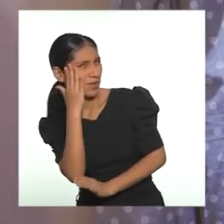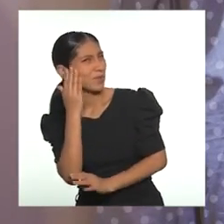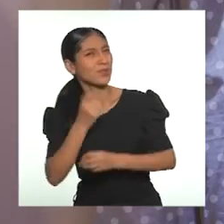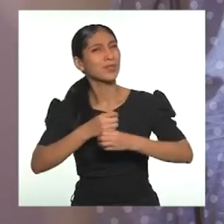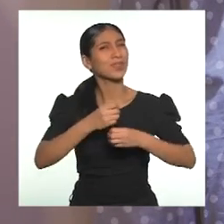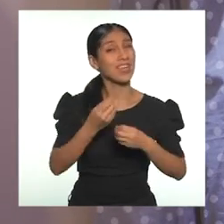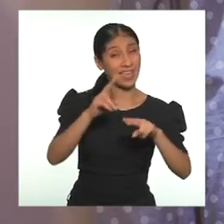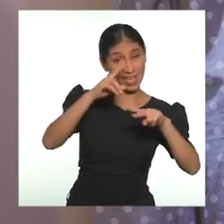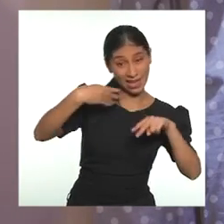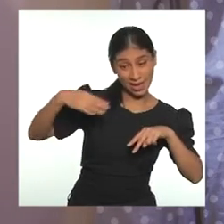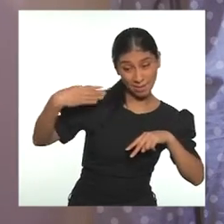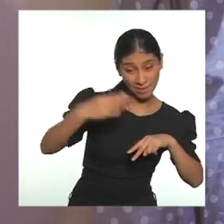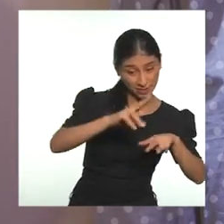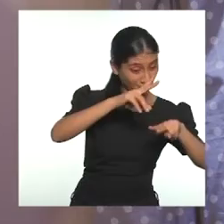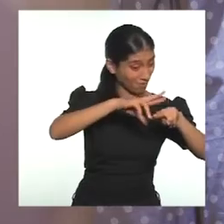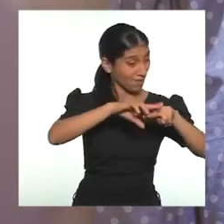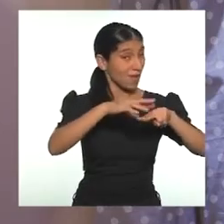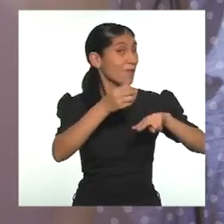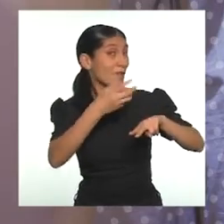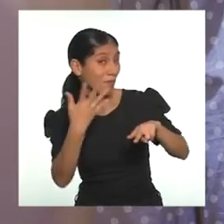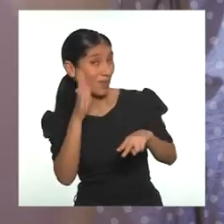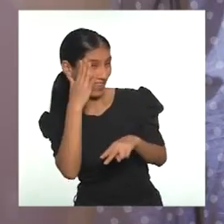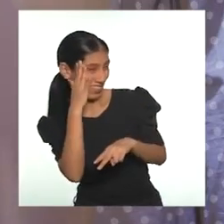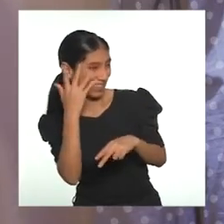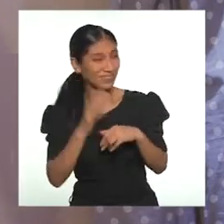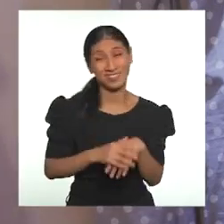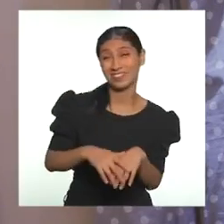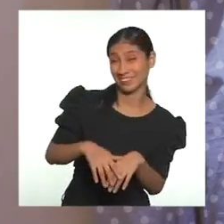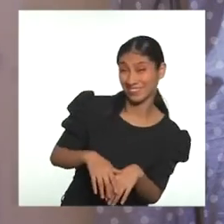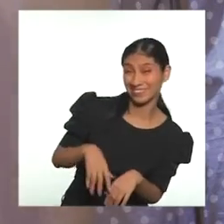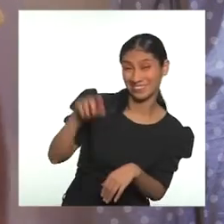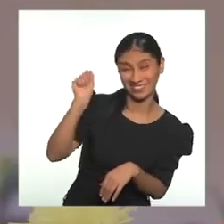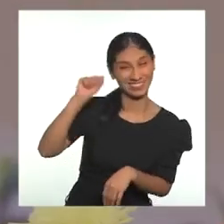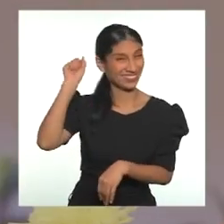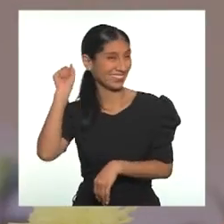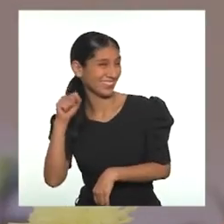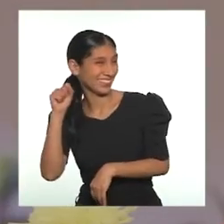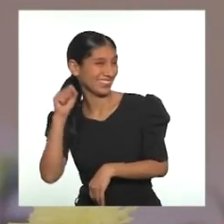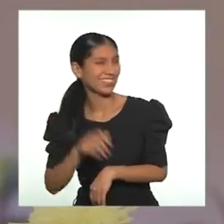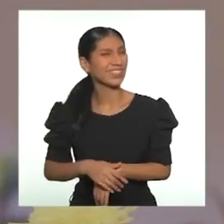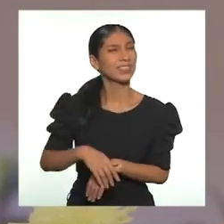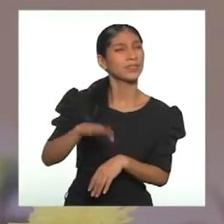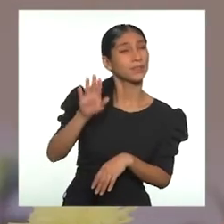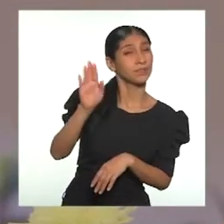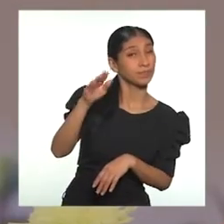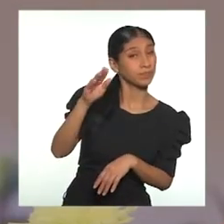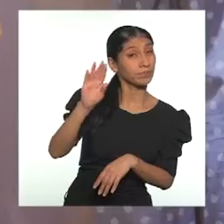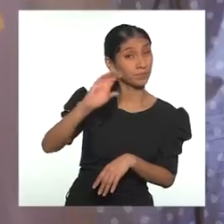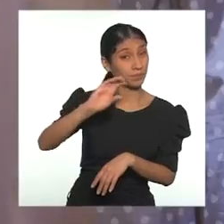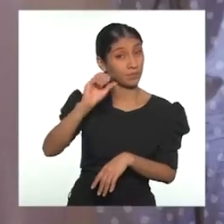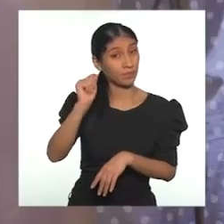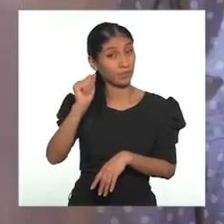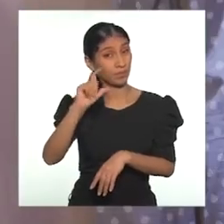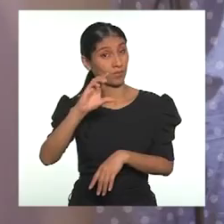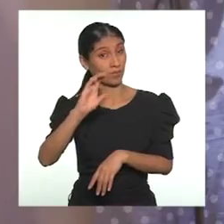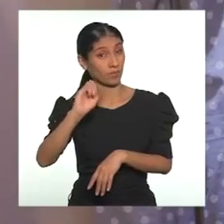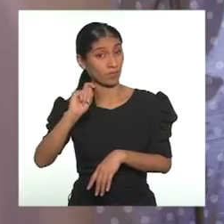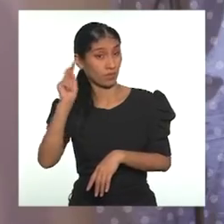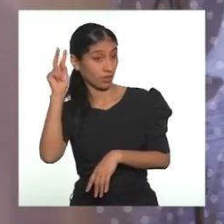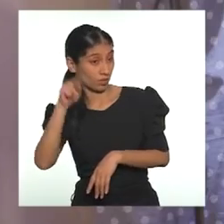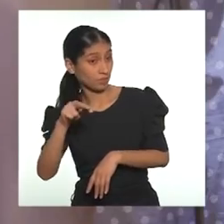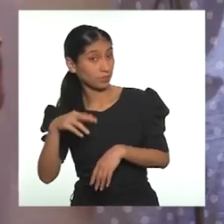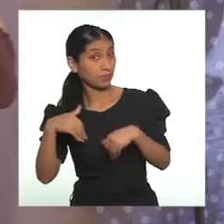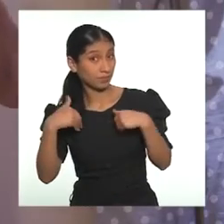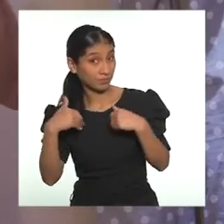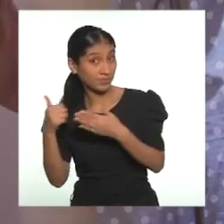ya sabemos cómo salar nuestro pescado. Sí, sí, sí, Piri. Calcetín, ¿me quieres ayudar